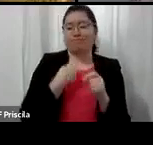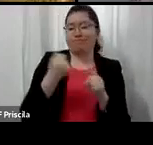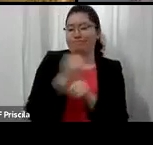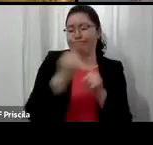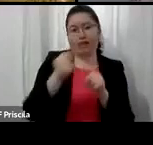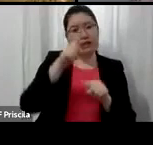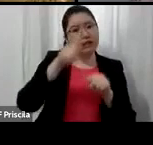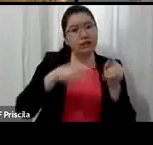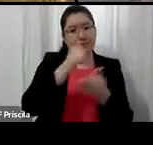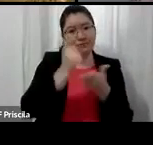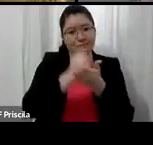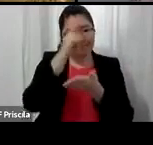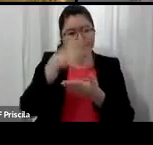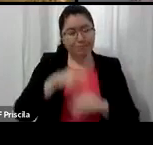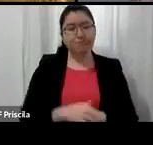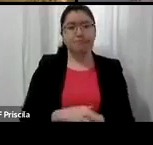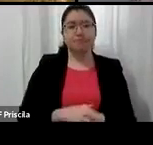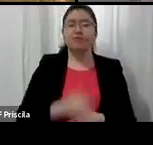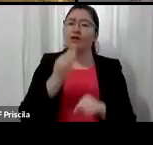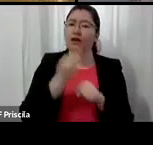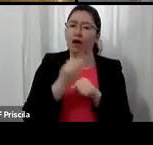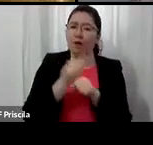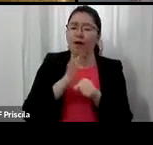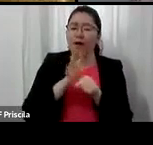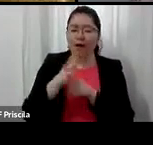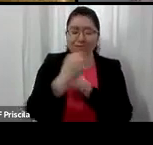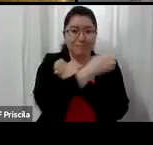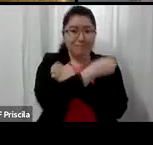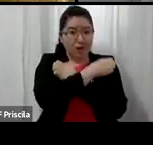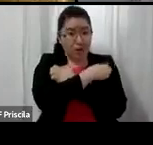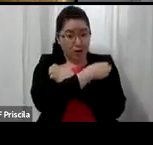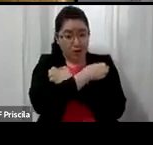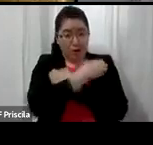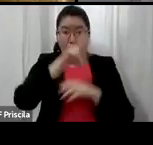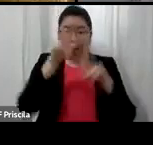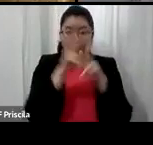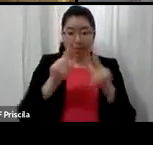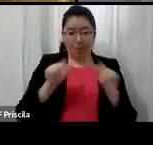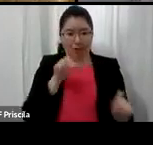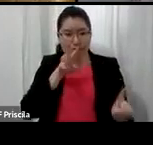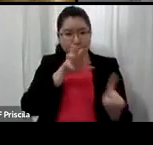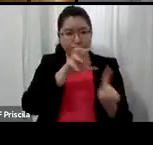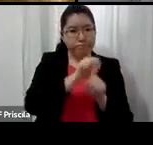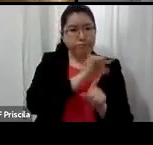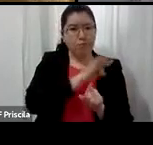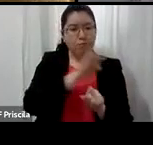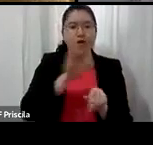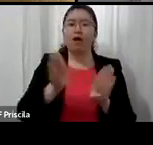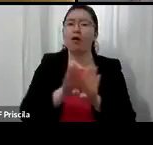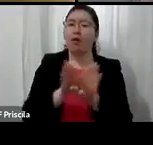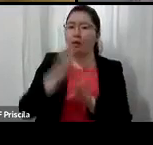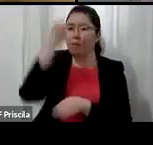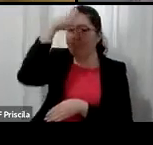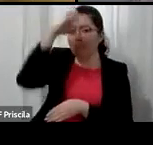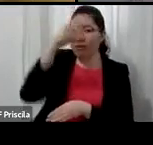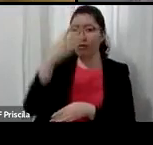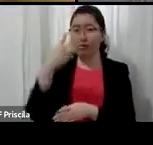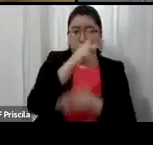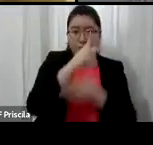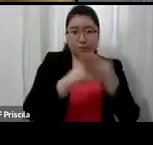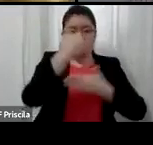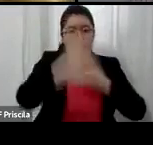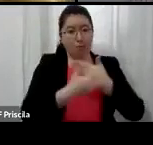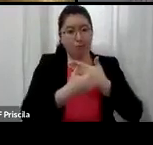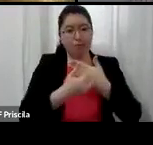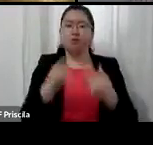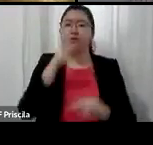objetivo acercarnos a la educación para la paz a través de las experiencias de 3 proyectos pedagógicos orientados al desarrollo de los individuos y